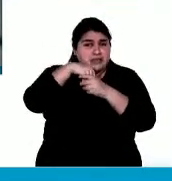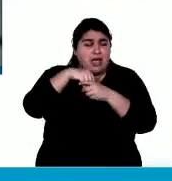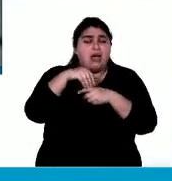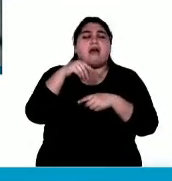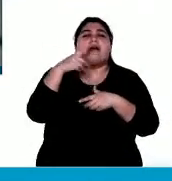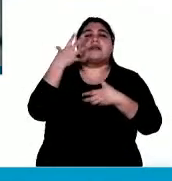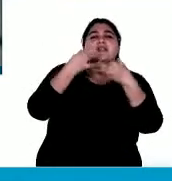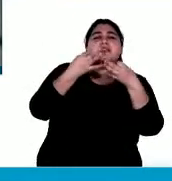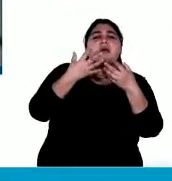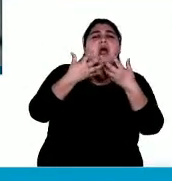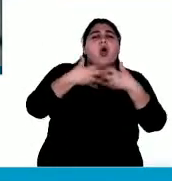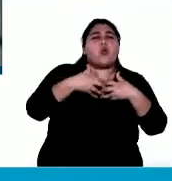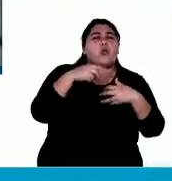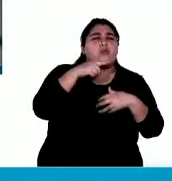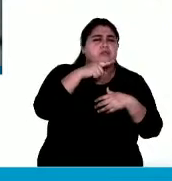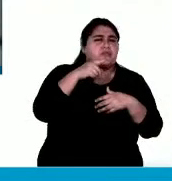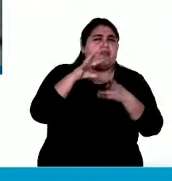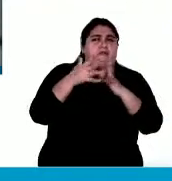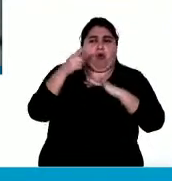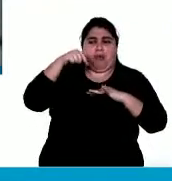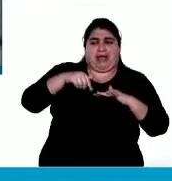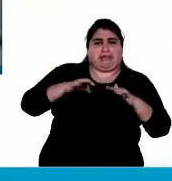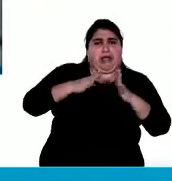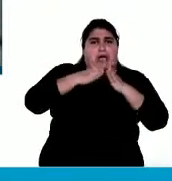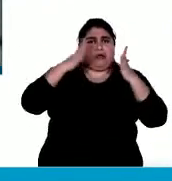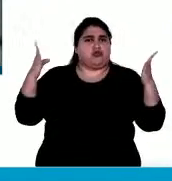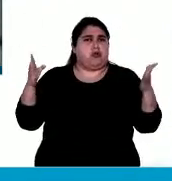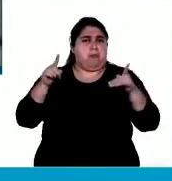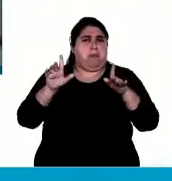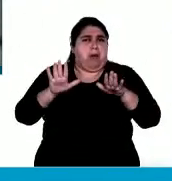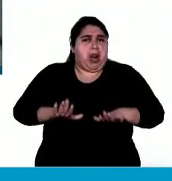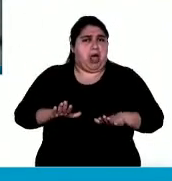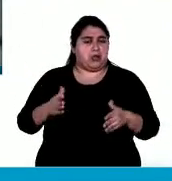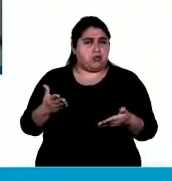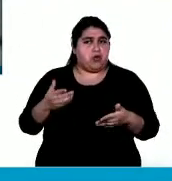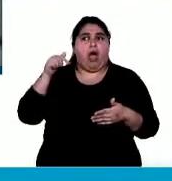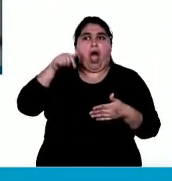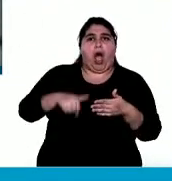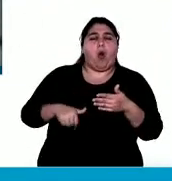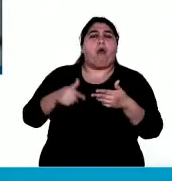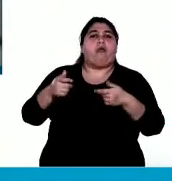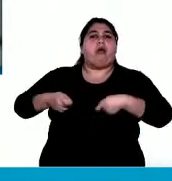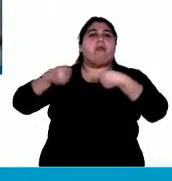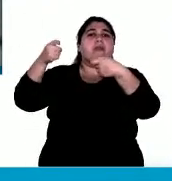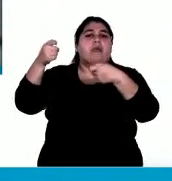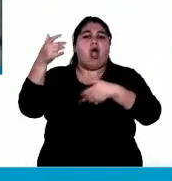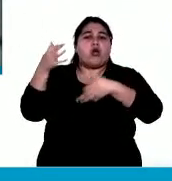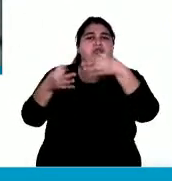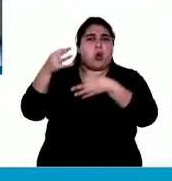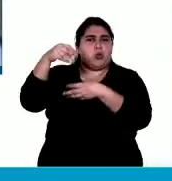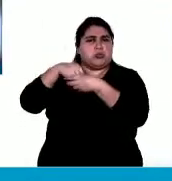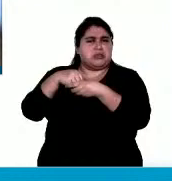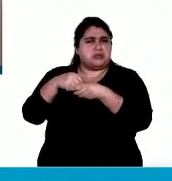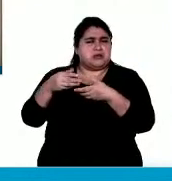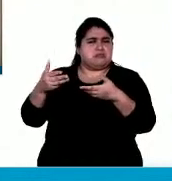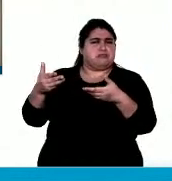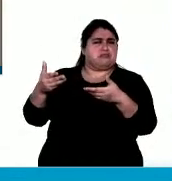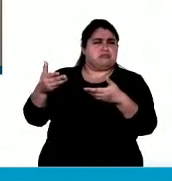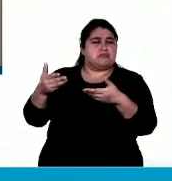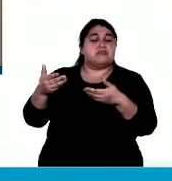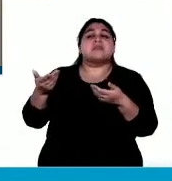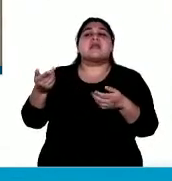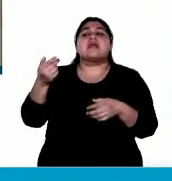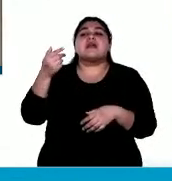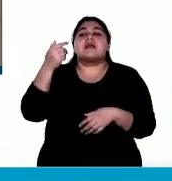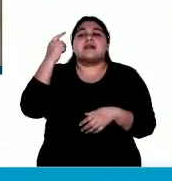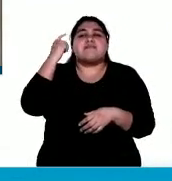judicial completamente parado todo el año, pero introducen una reforma de esta característica. Por lo cual creemos que no está